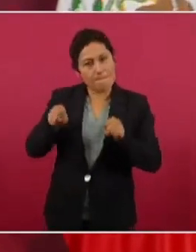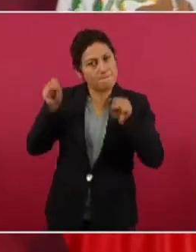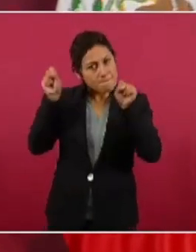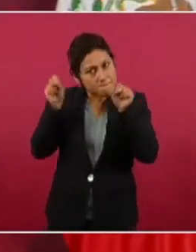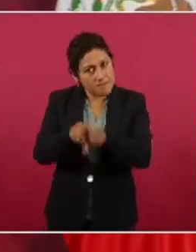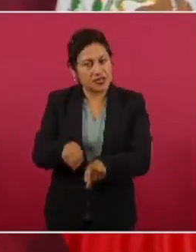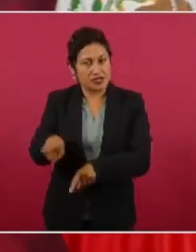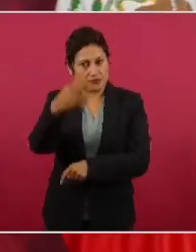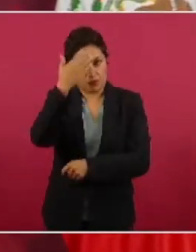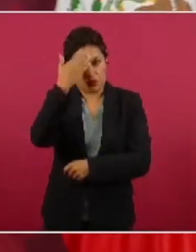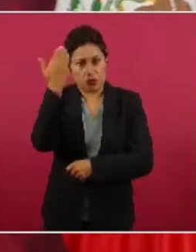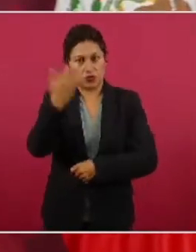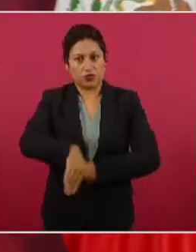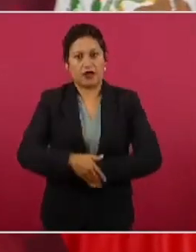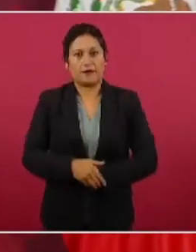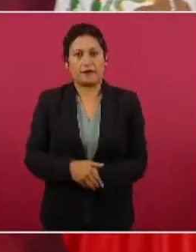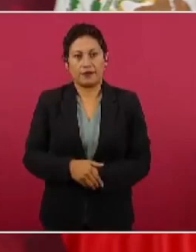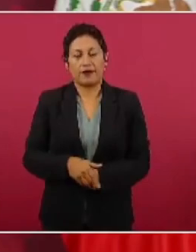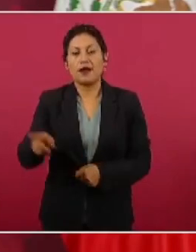que me dijo del cráter,